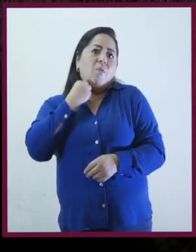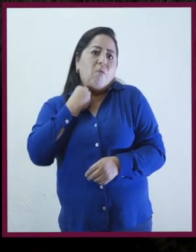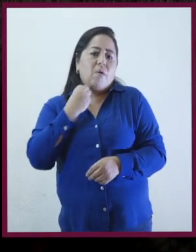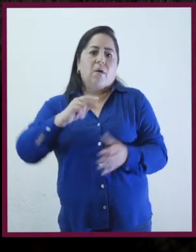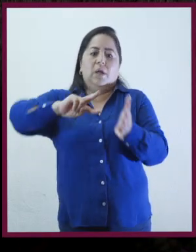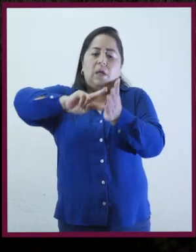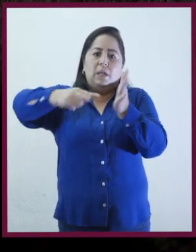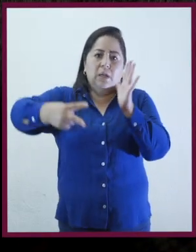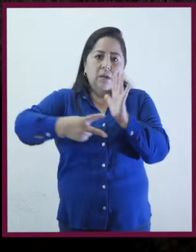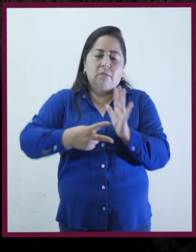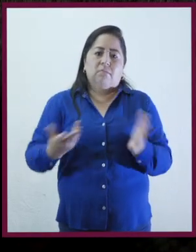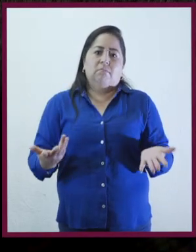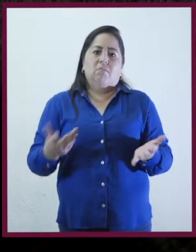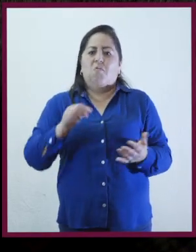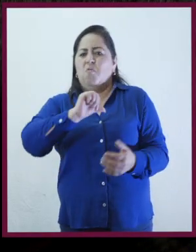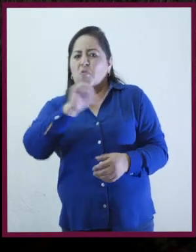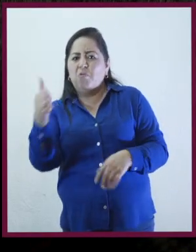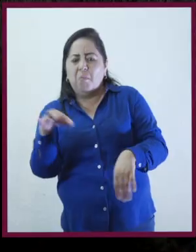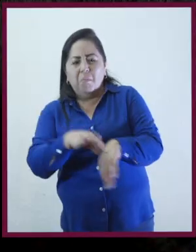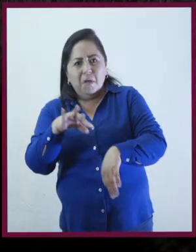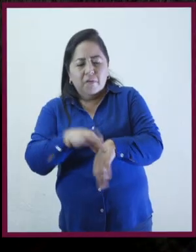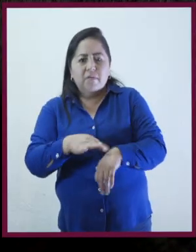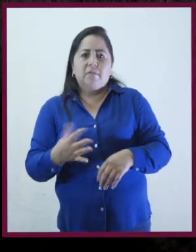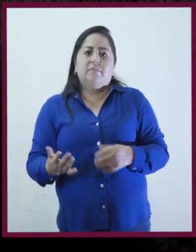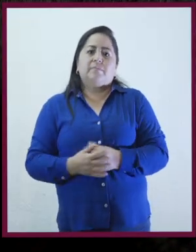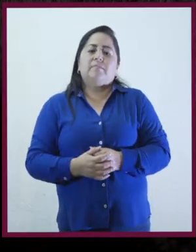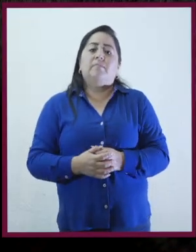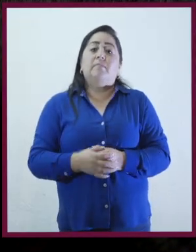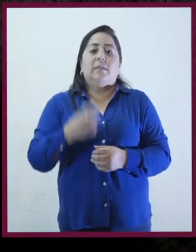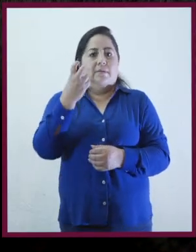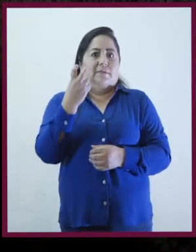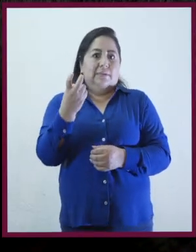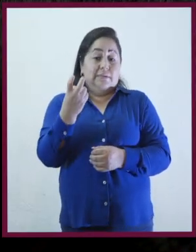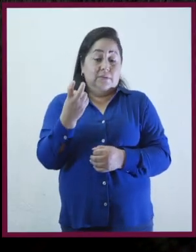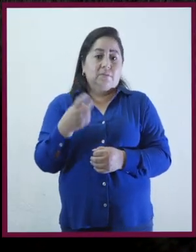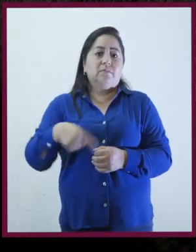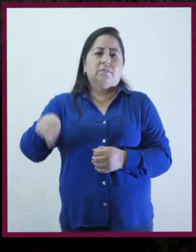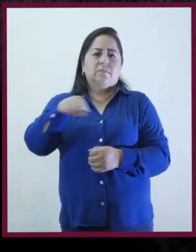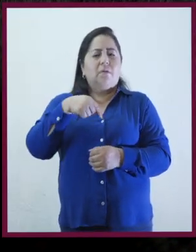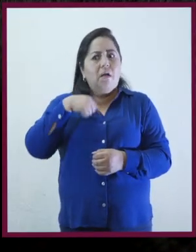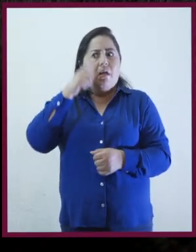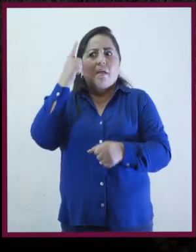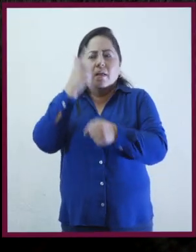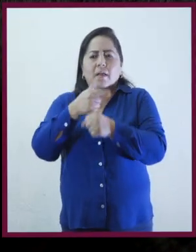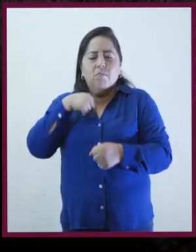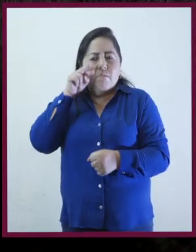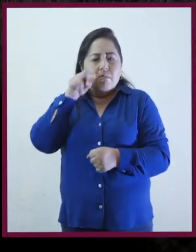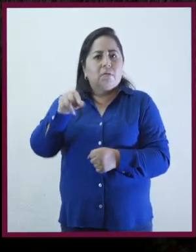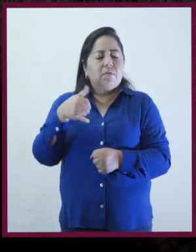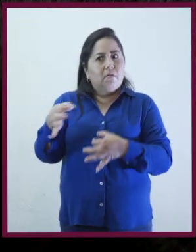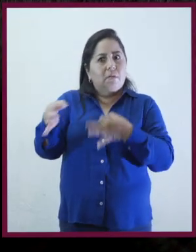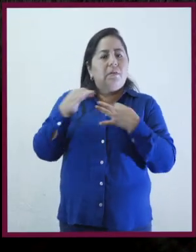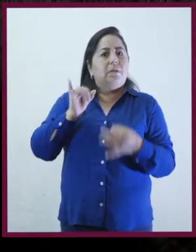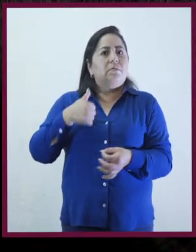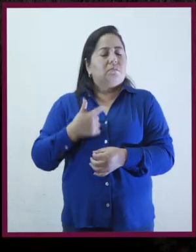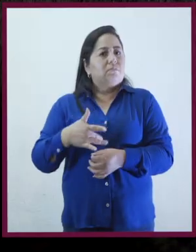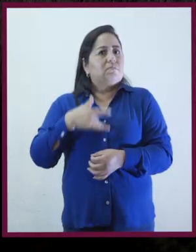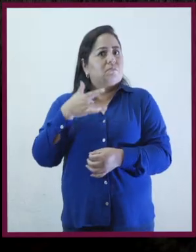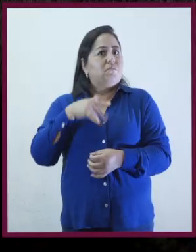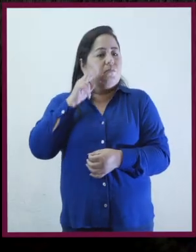abogados, ingenieros, algún que otro médico. Entonces, bueno, eso me llamó mucho la atención, y lo